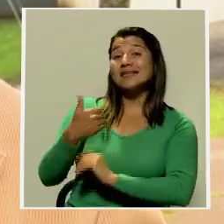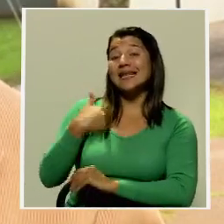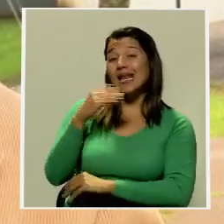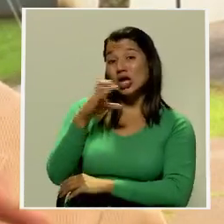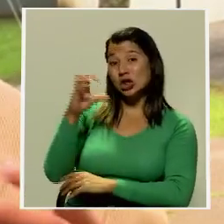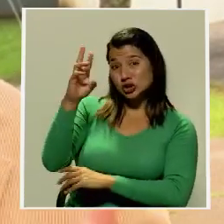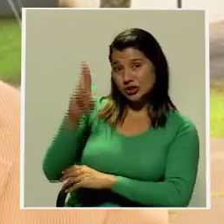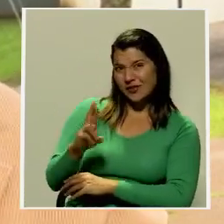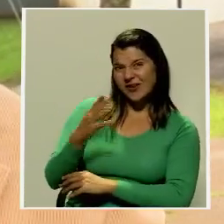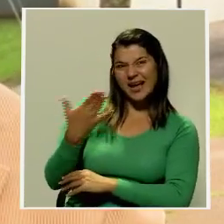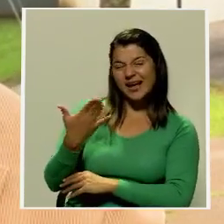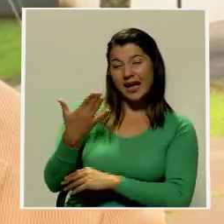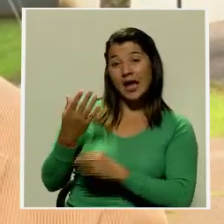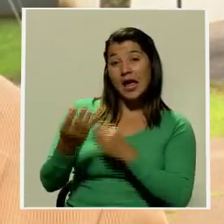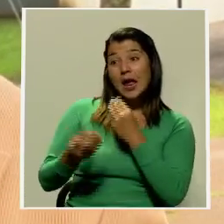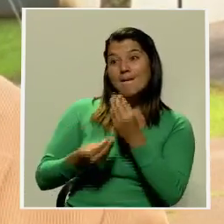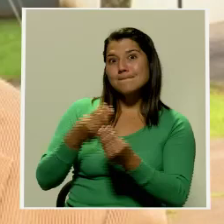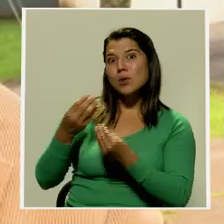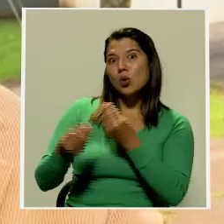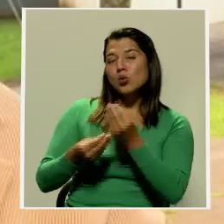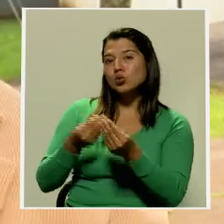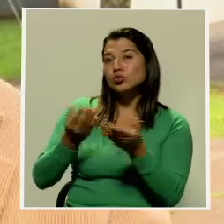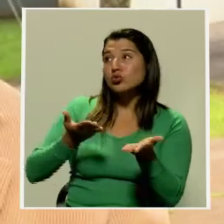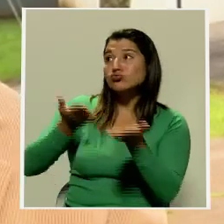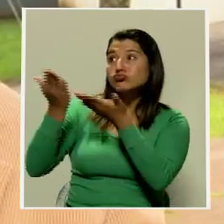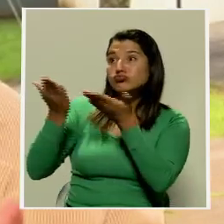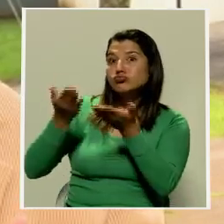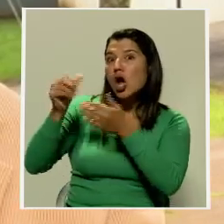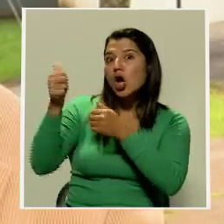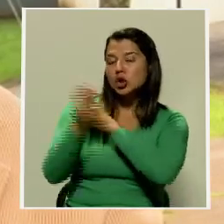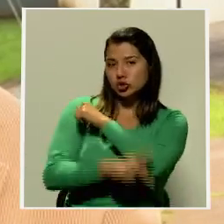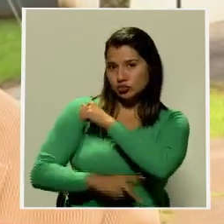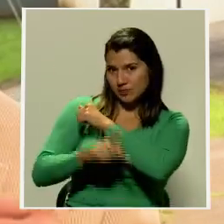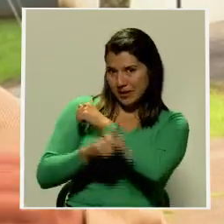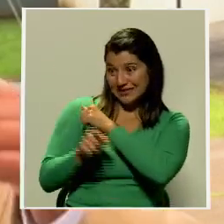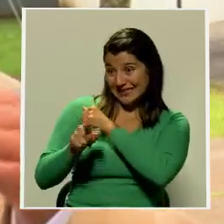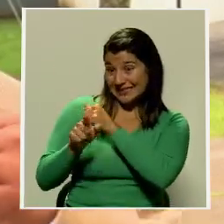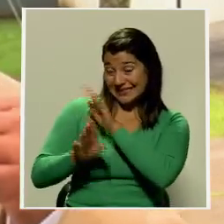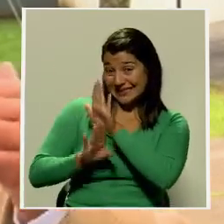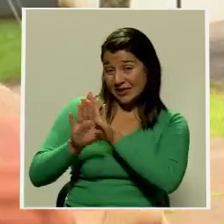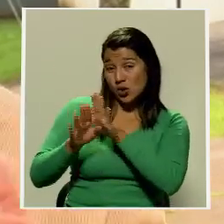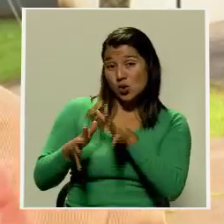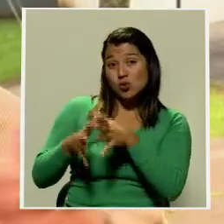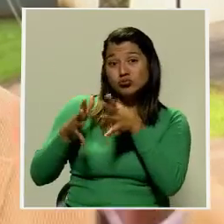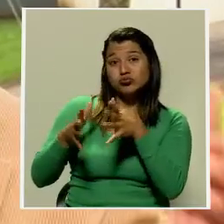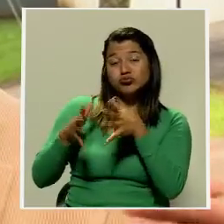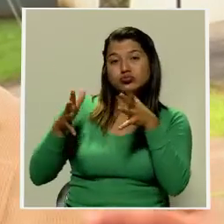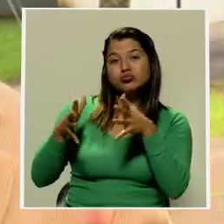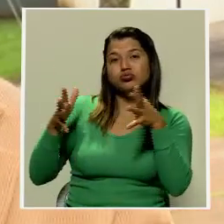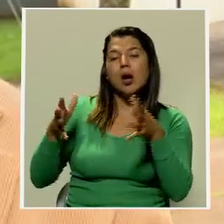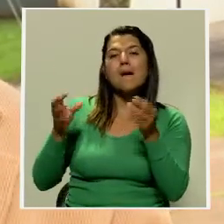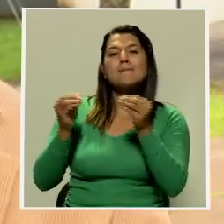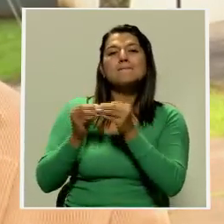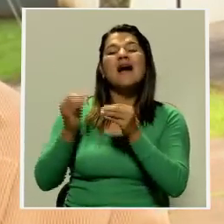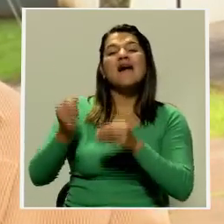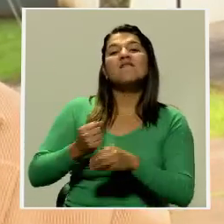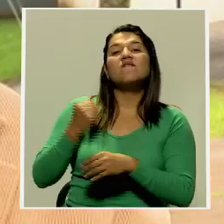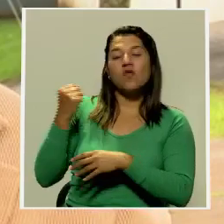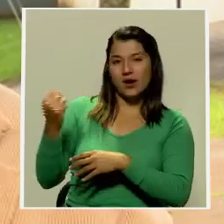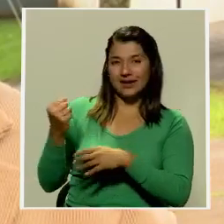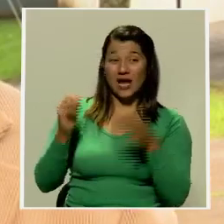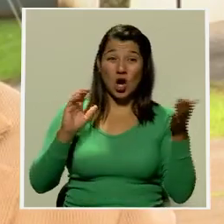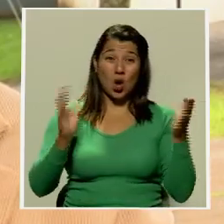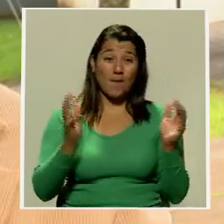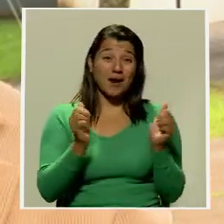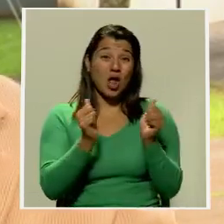la parte de las exportaciones netas. El crecimiento de las exportaciones se tiende a ser más fuerte que el crecimiento de